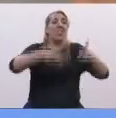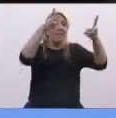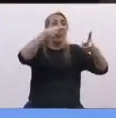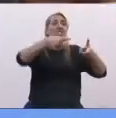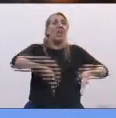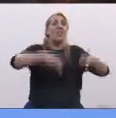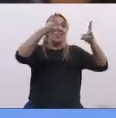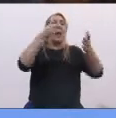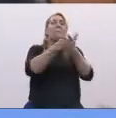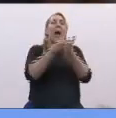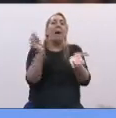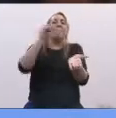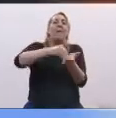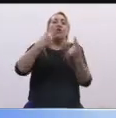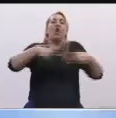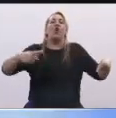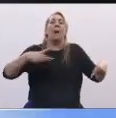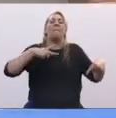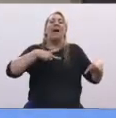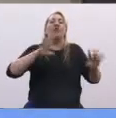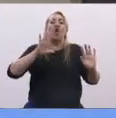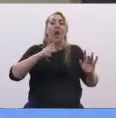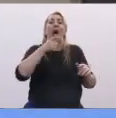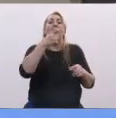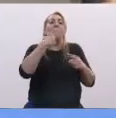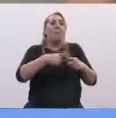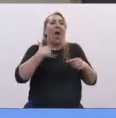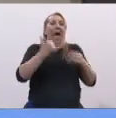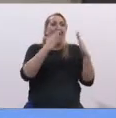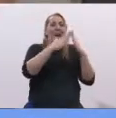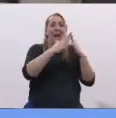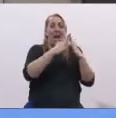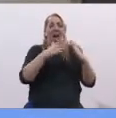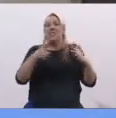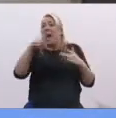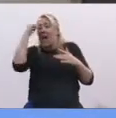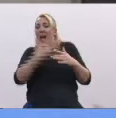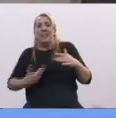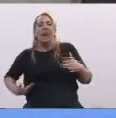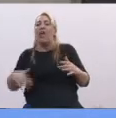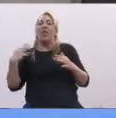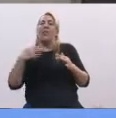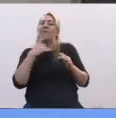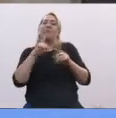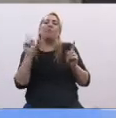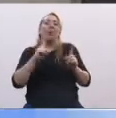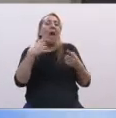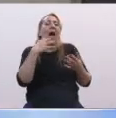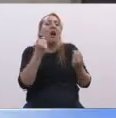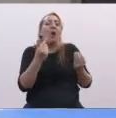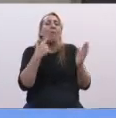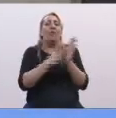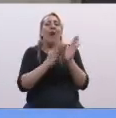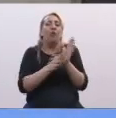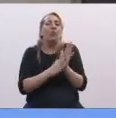pagaba más bienes personales por los que tenía. El Estado inmediatamente todo tenía que justificarlo con factura. Se llevaba